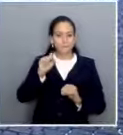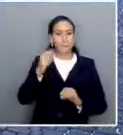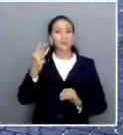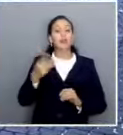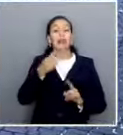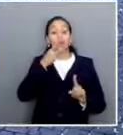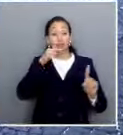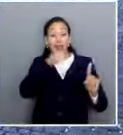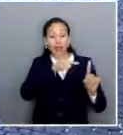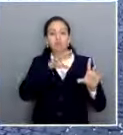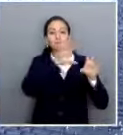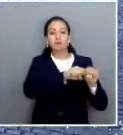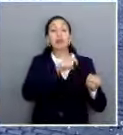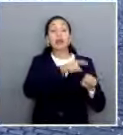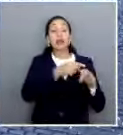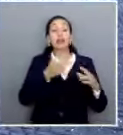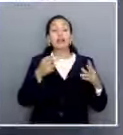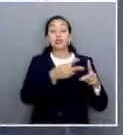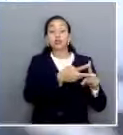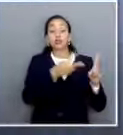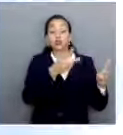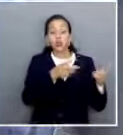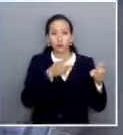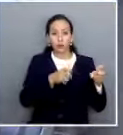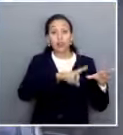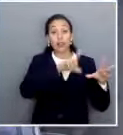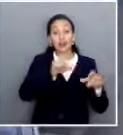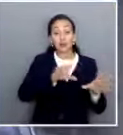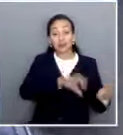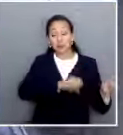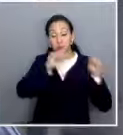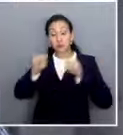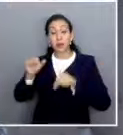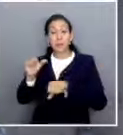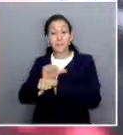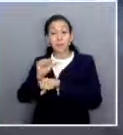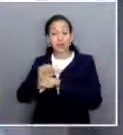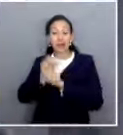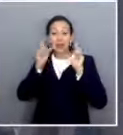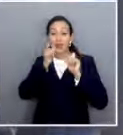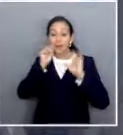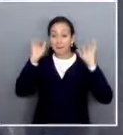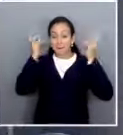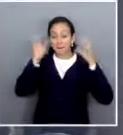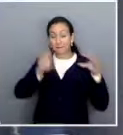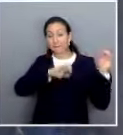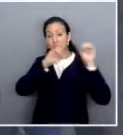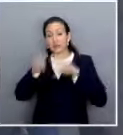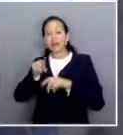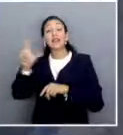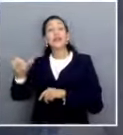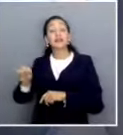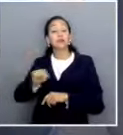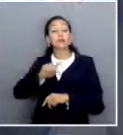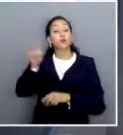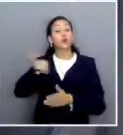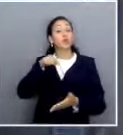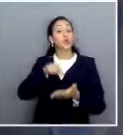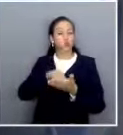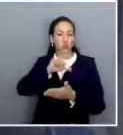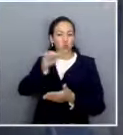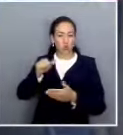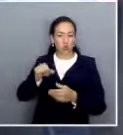a la patrulla, lo trasladaron a las cercanías del Panteón San Isidro en Azcapotzalco, donde lo golpearon y asfixiaron para obligarlo a culparse por